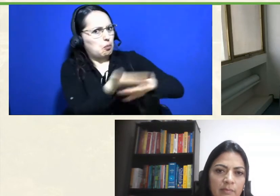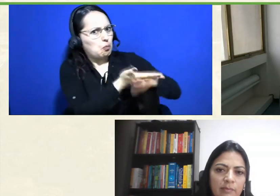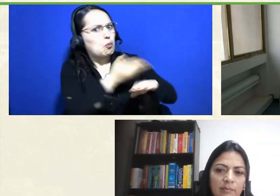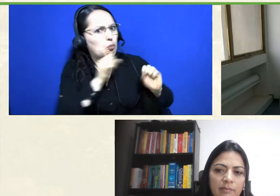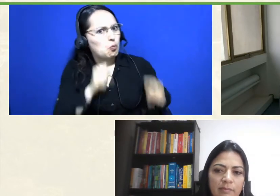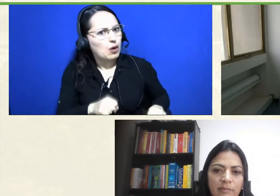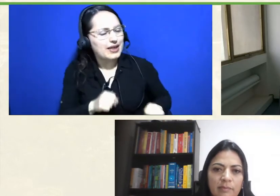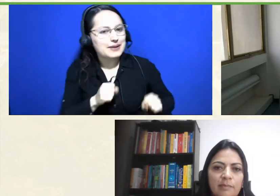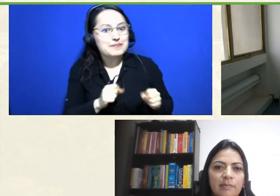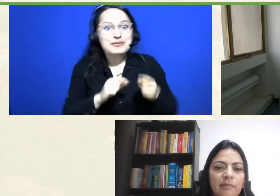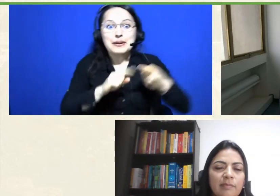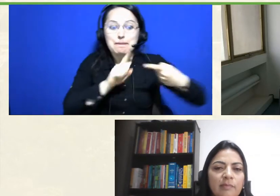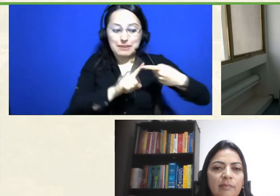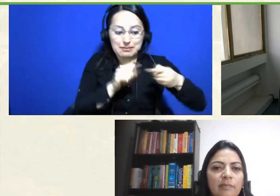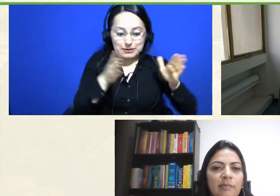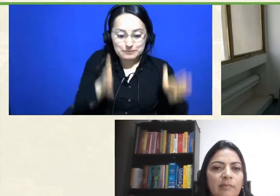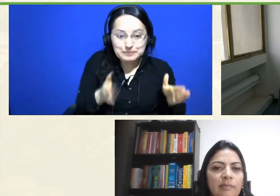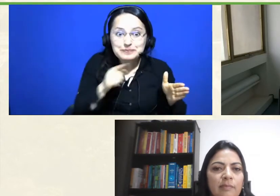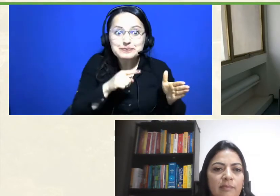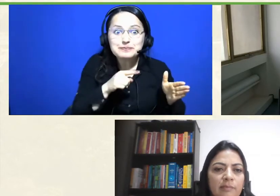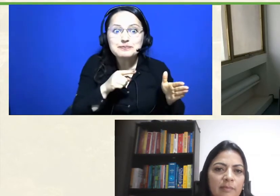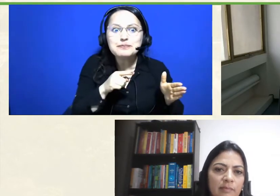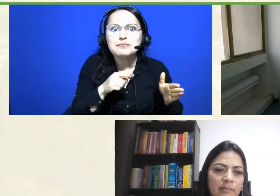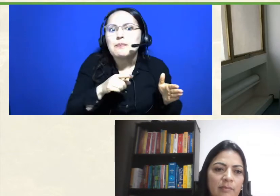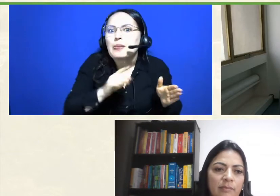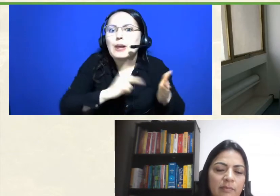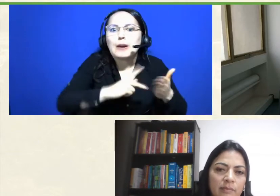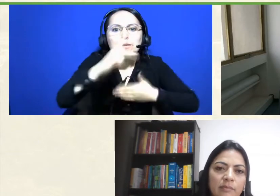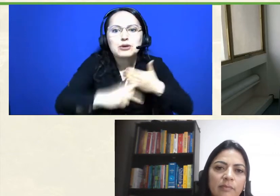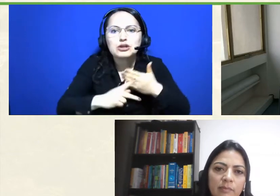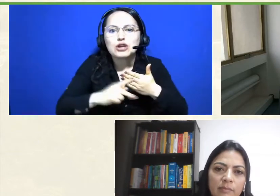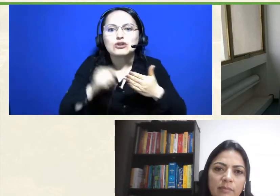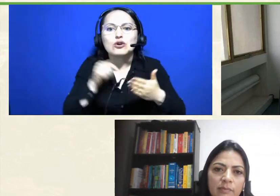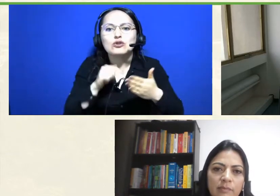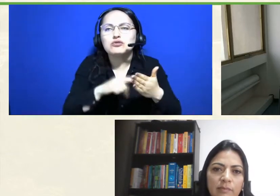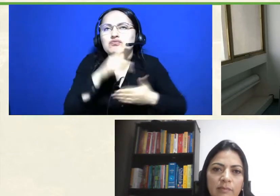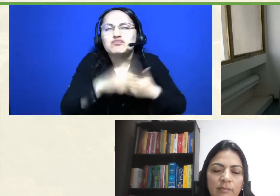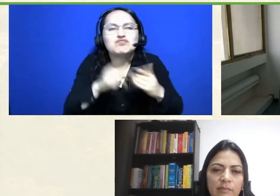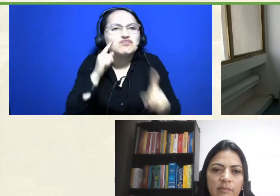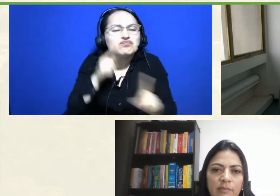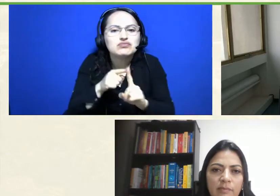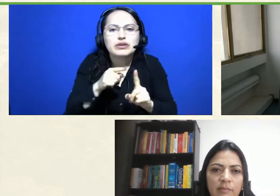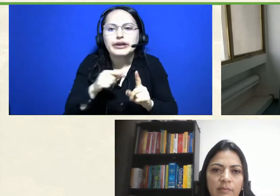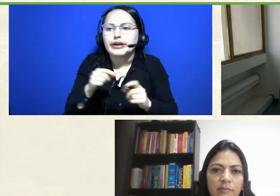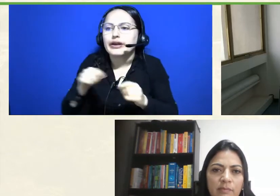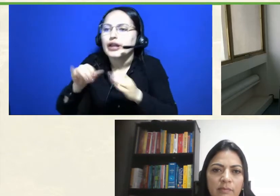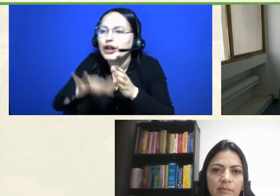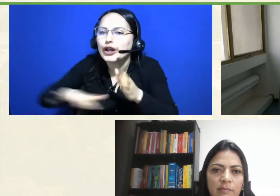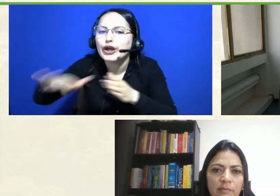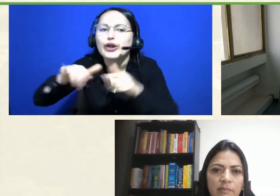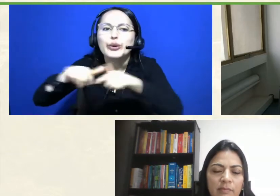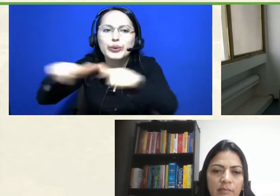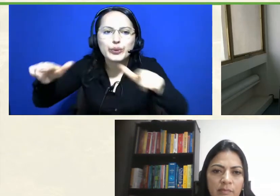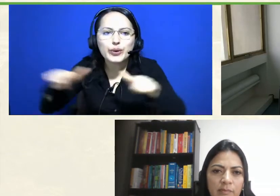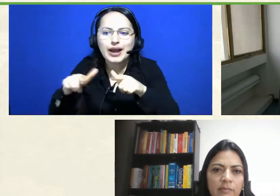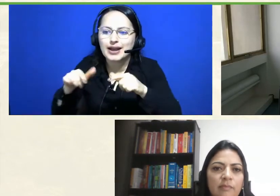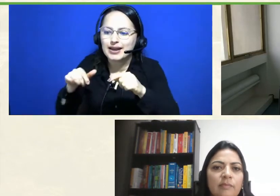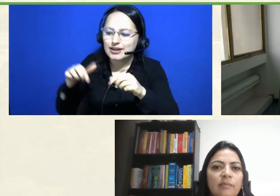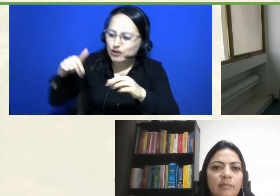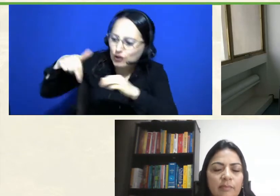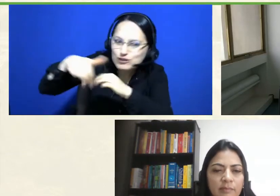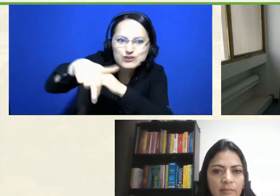etapa nos vamos a dedicar a proyectos que son del centro del IDU, vamos a llamarlos así, plazas, plazoletas,